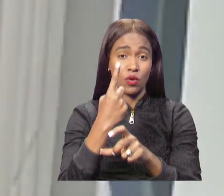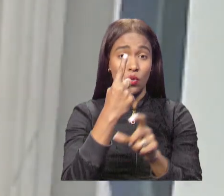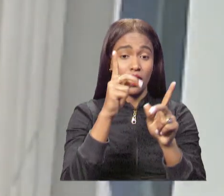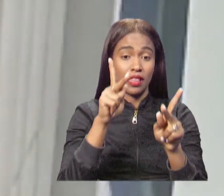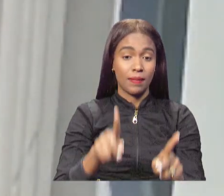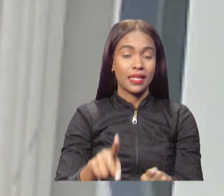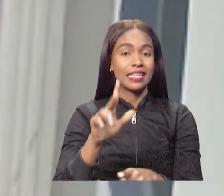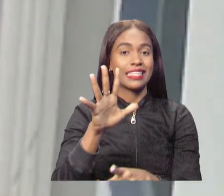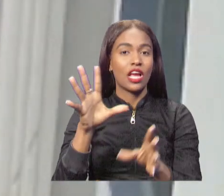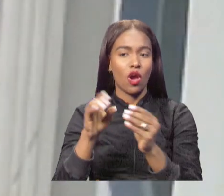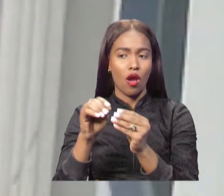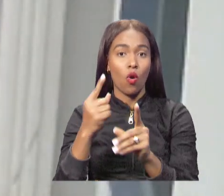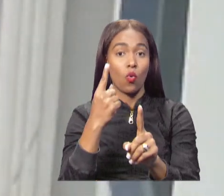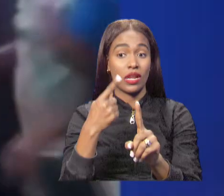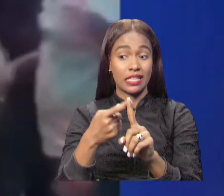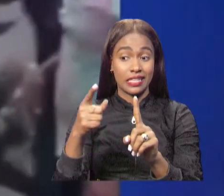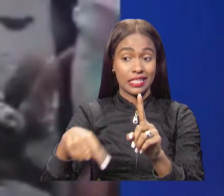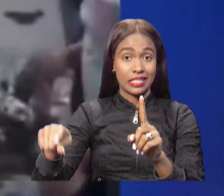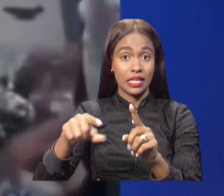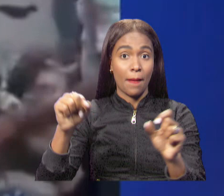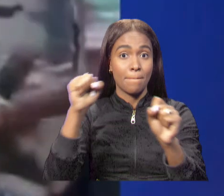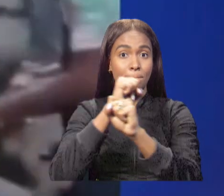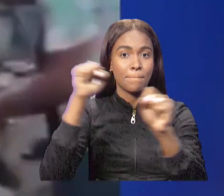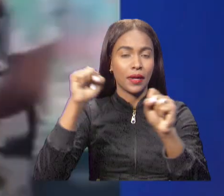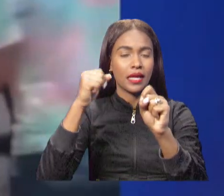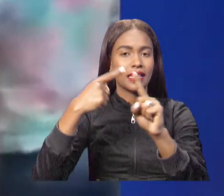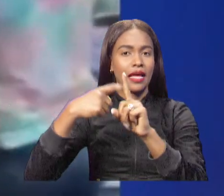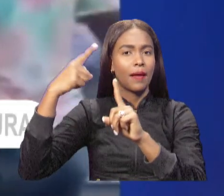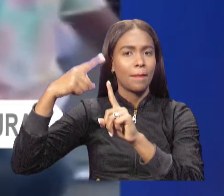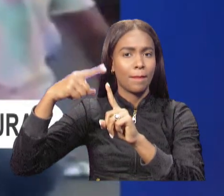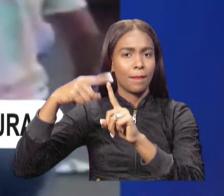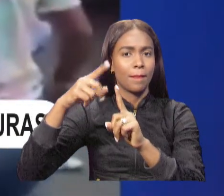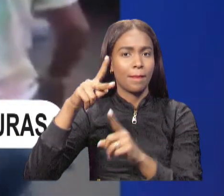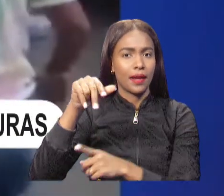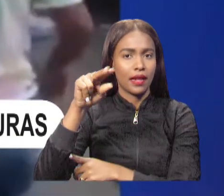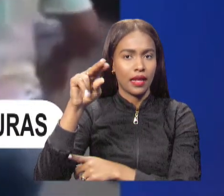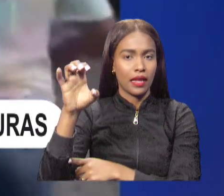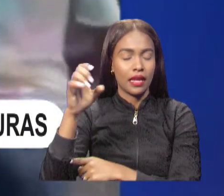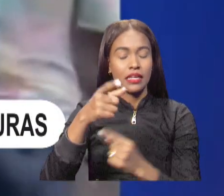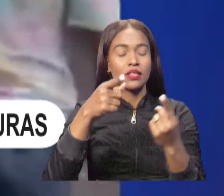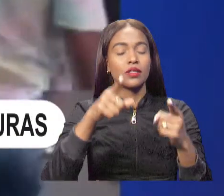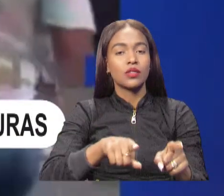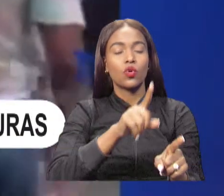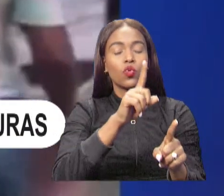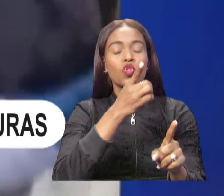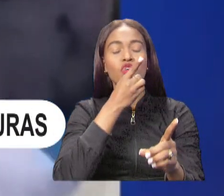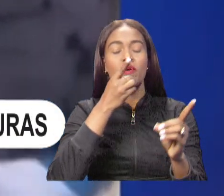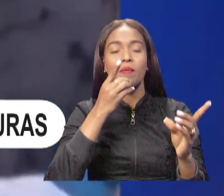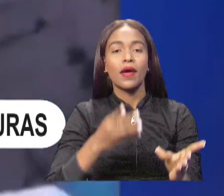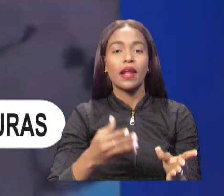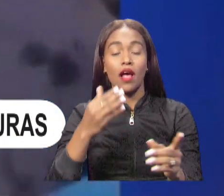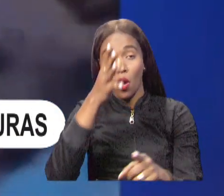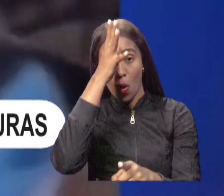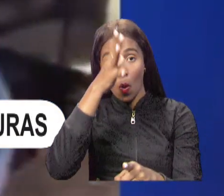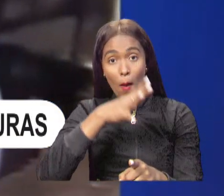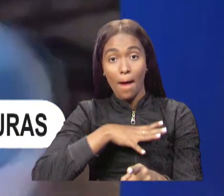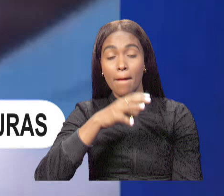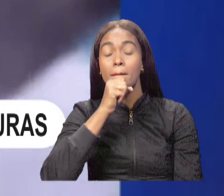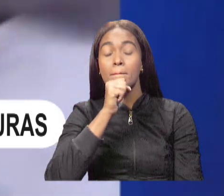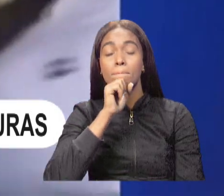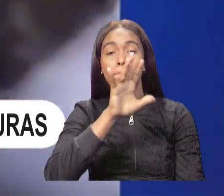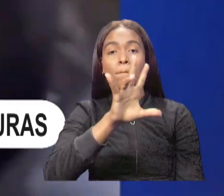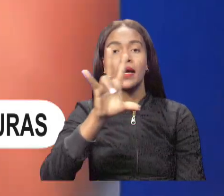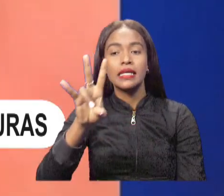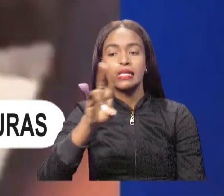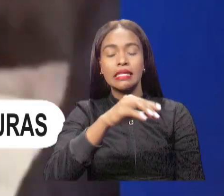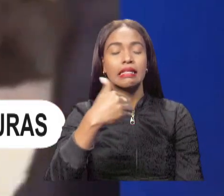5 víctimas de la explosión en una cafetería en Palenque, San Cristóbal. Se trata de un dominicano masculino, 57 años,